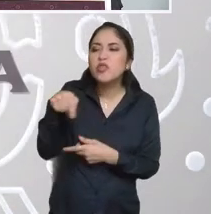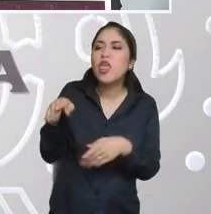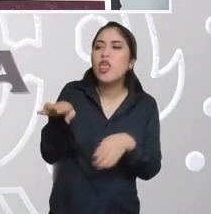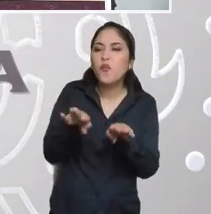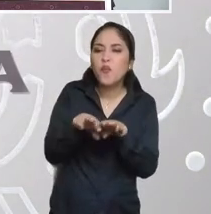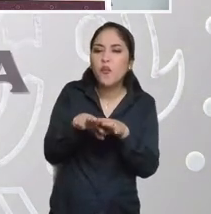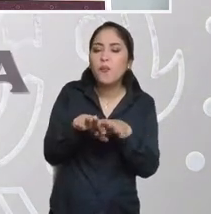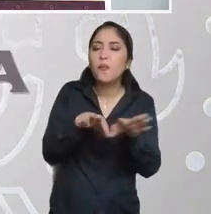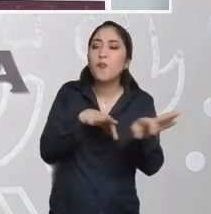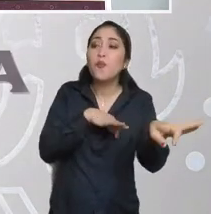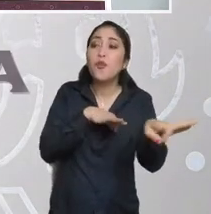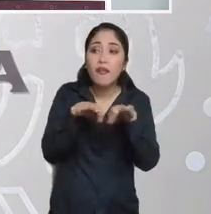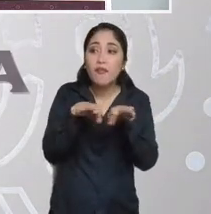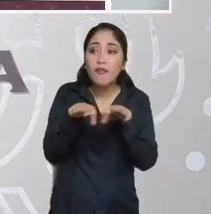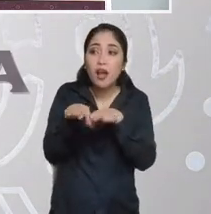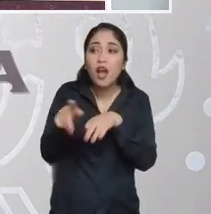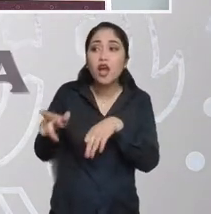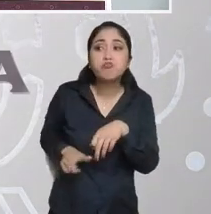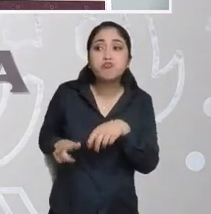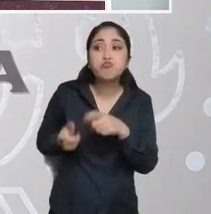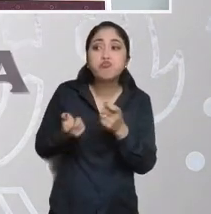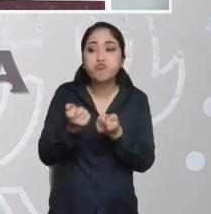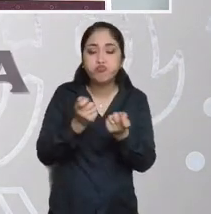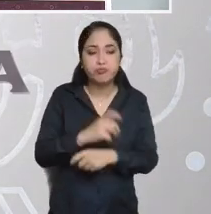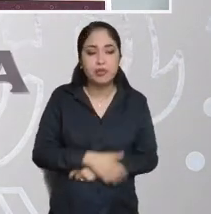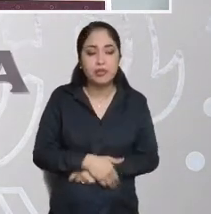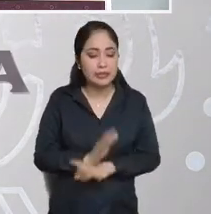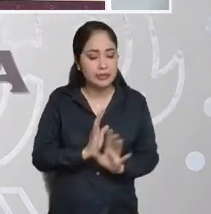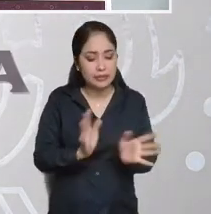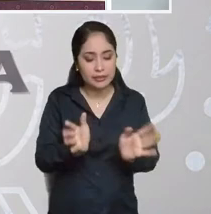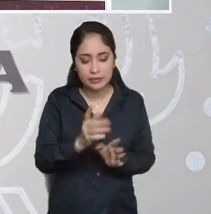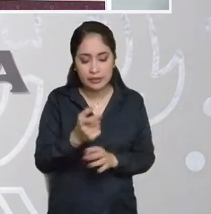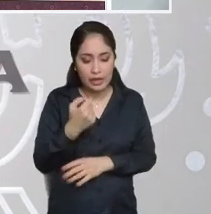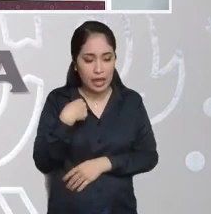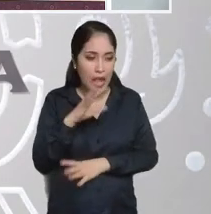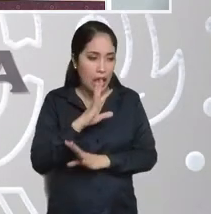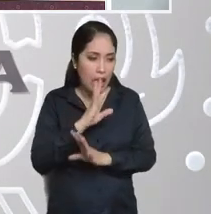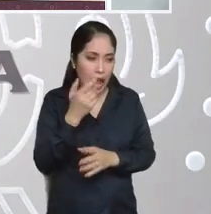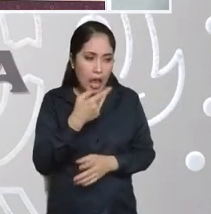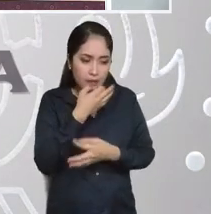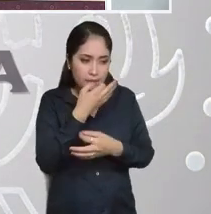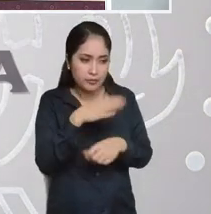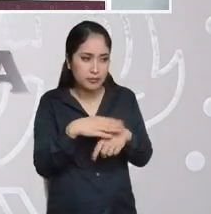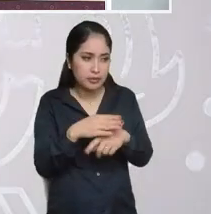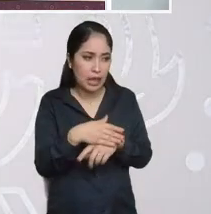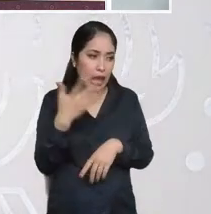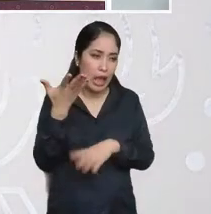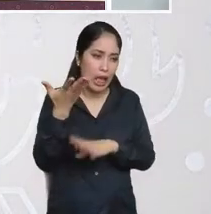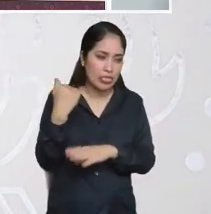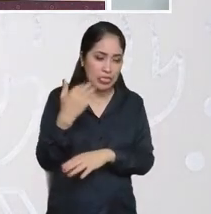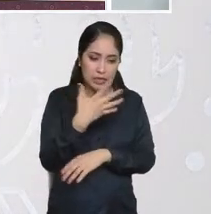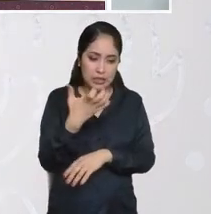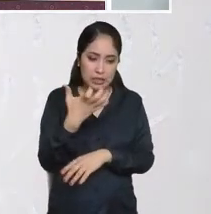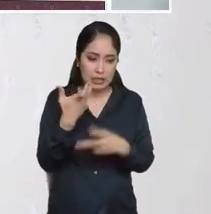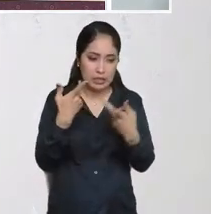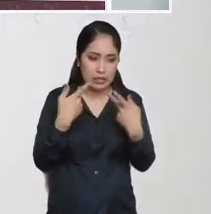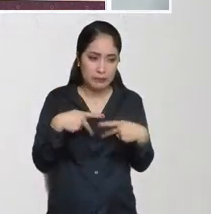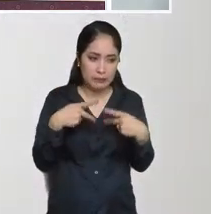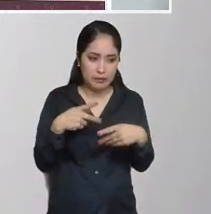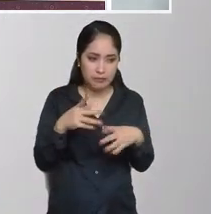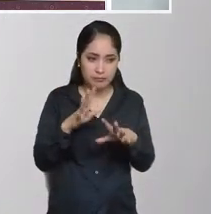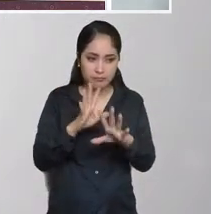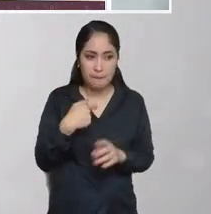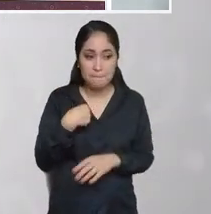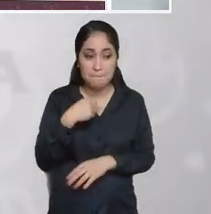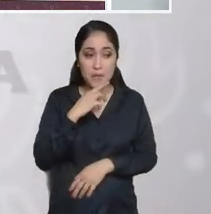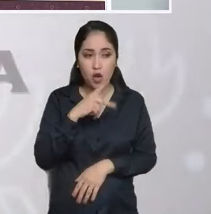que alrededor de diferencia del año pasado, 500 personas. Esa es una exageración. Eso pregúntenselo